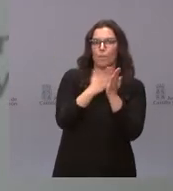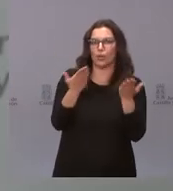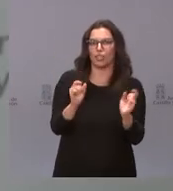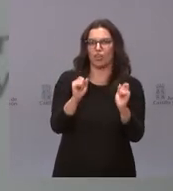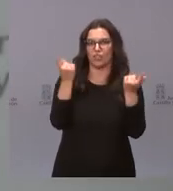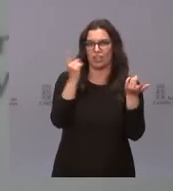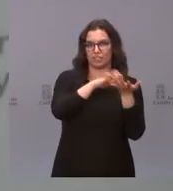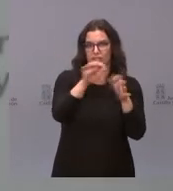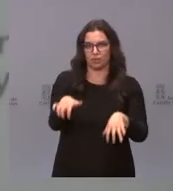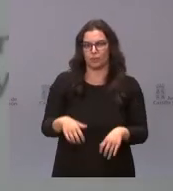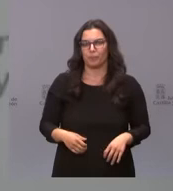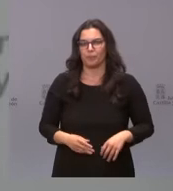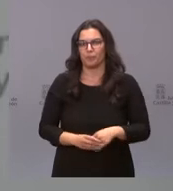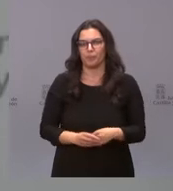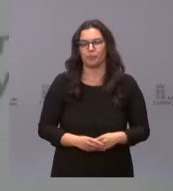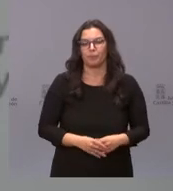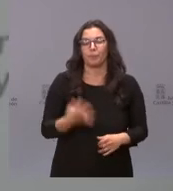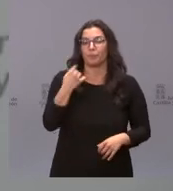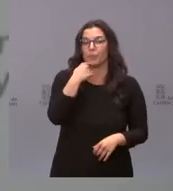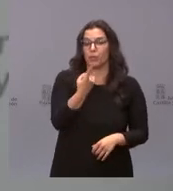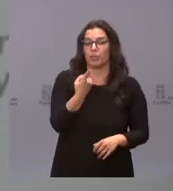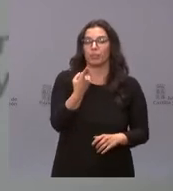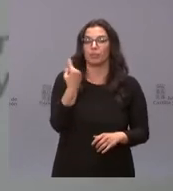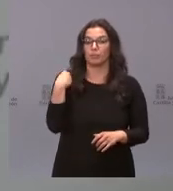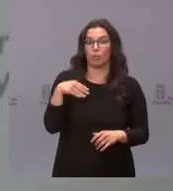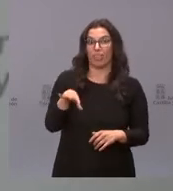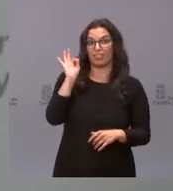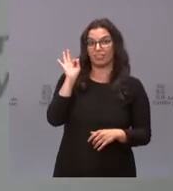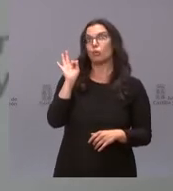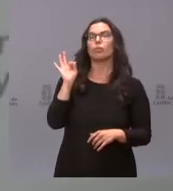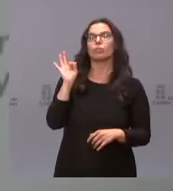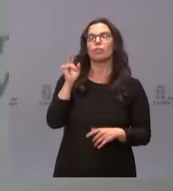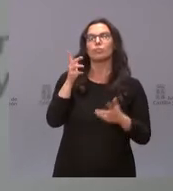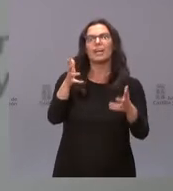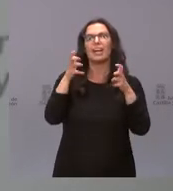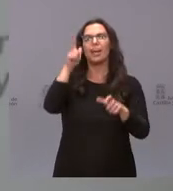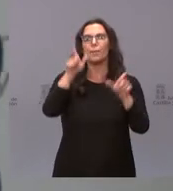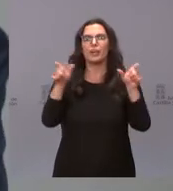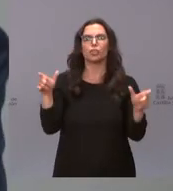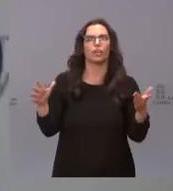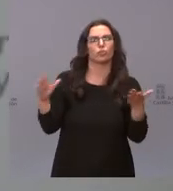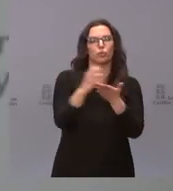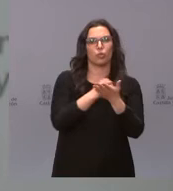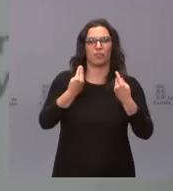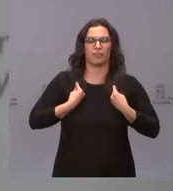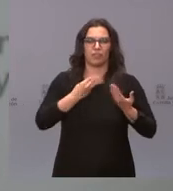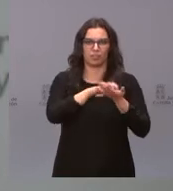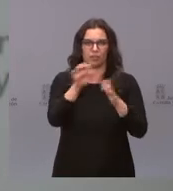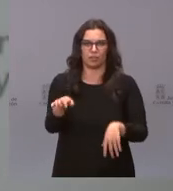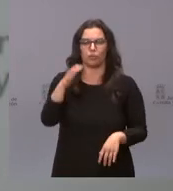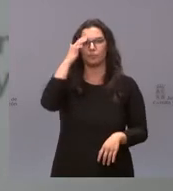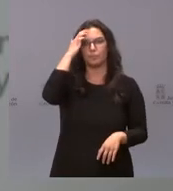la comunidad tengo que decir que esta medida beneficia a todas las personas de castilla y león'